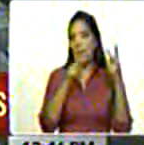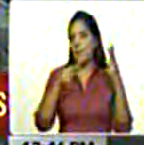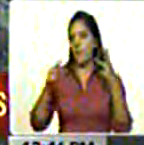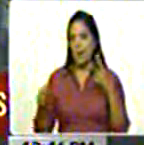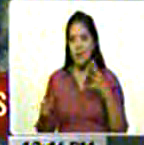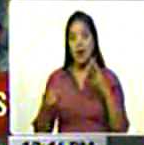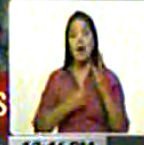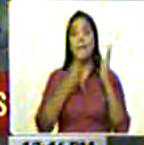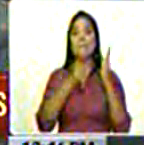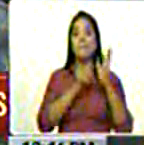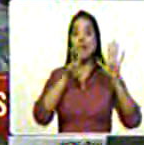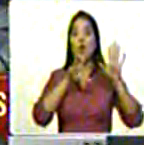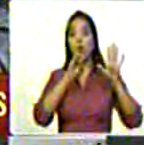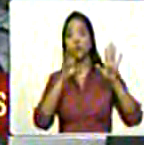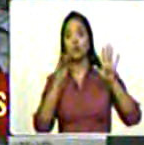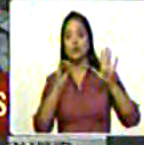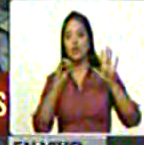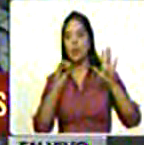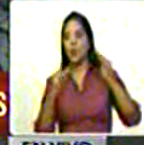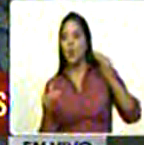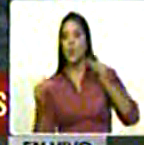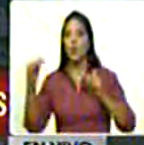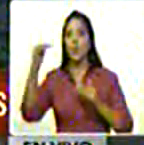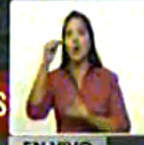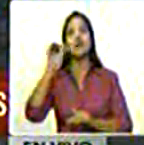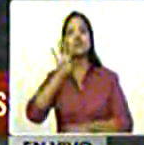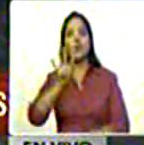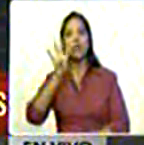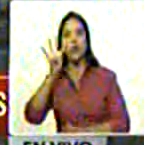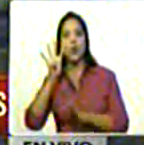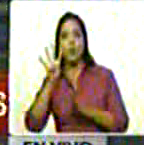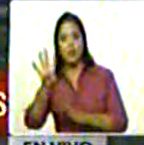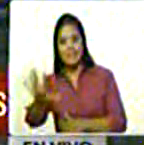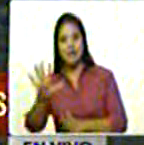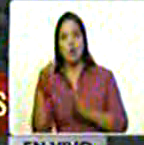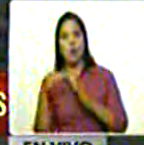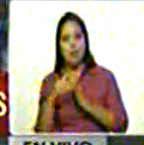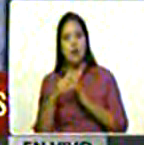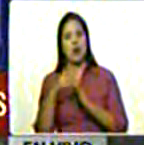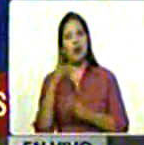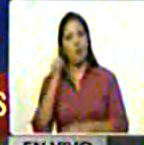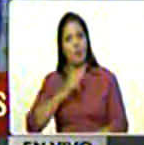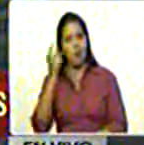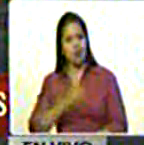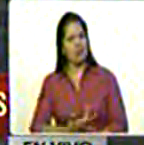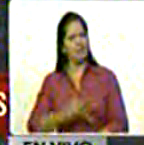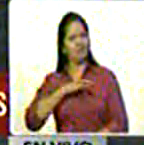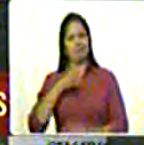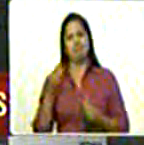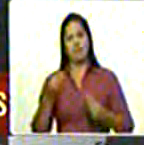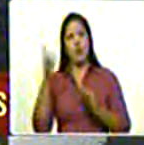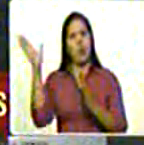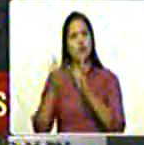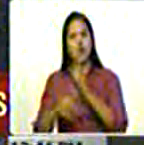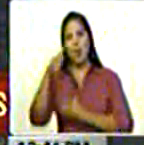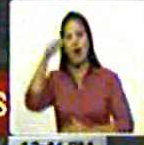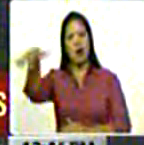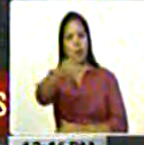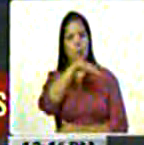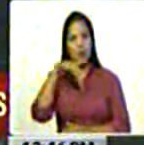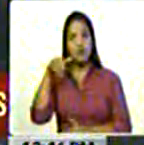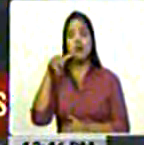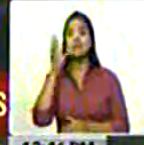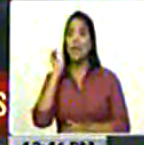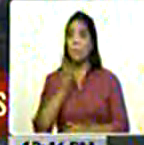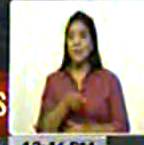De 1.800 a 55.000 bolívares. Imagínense ustedes cómo están pretendiendo robar al pueblo y